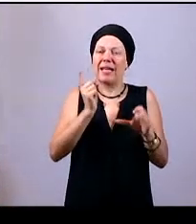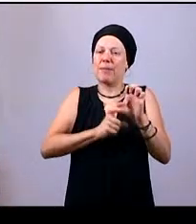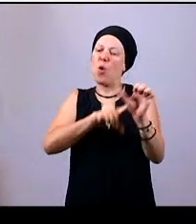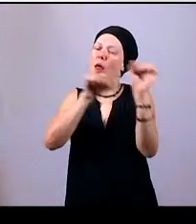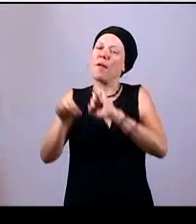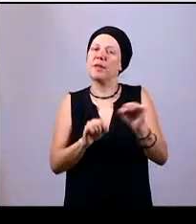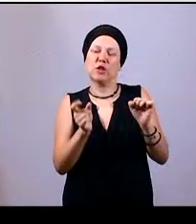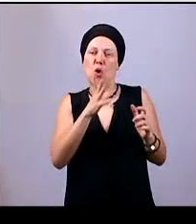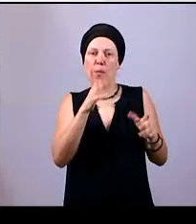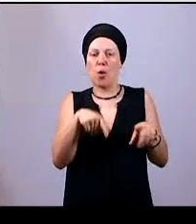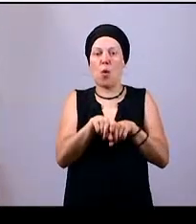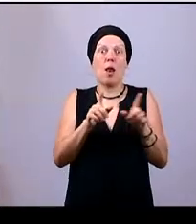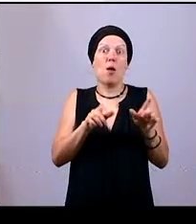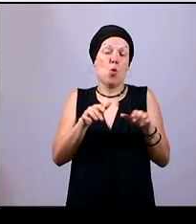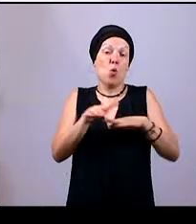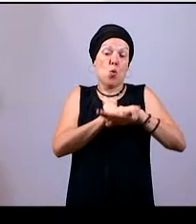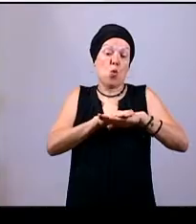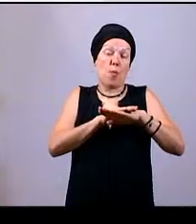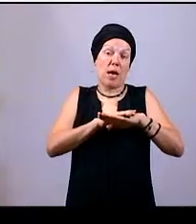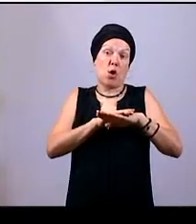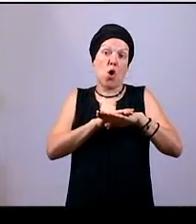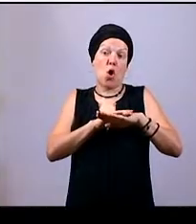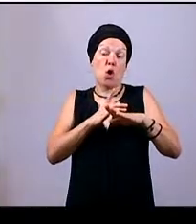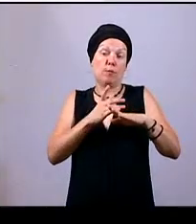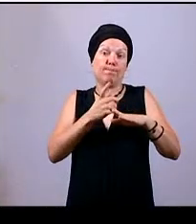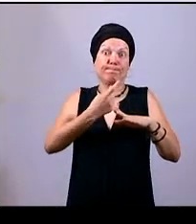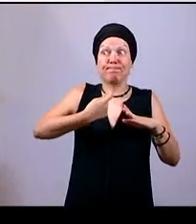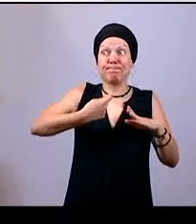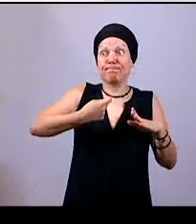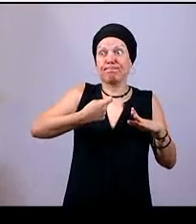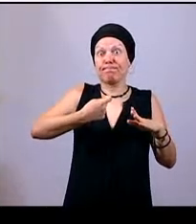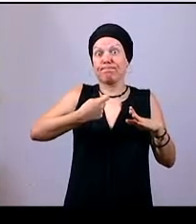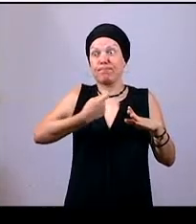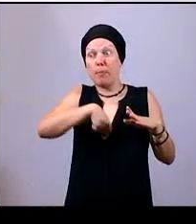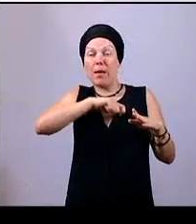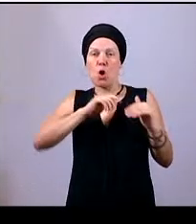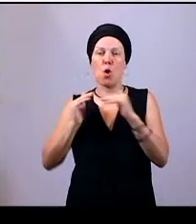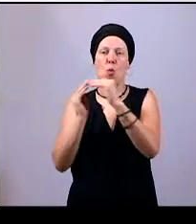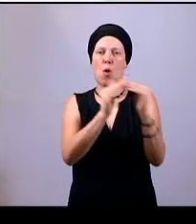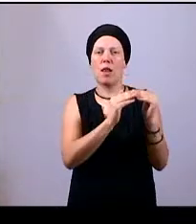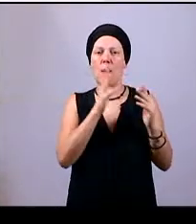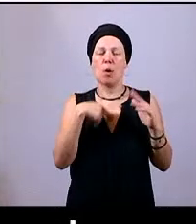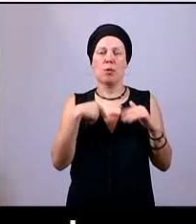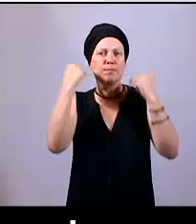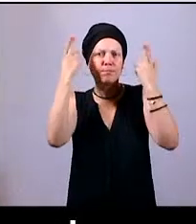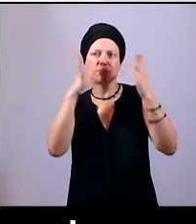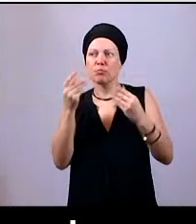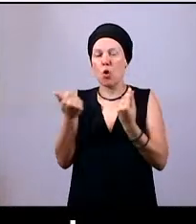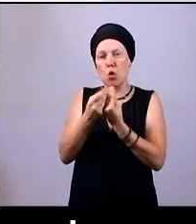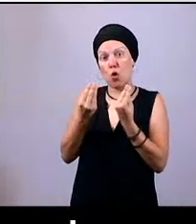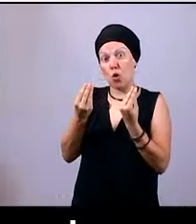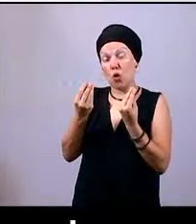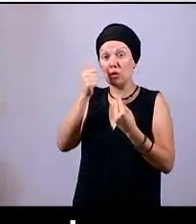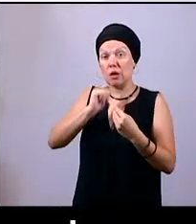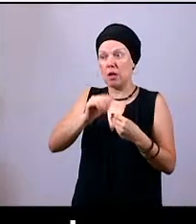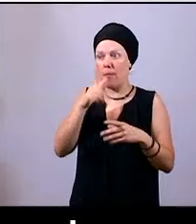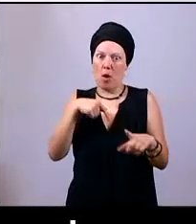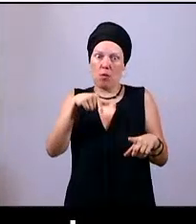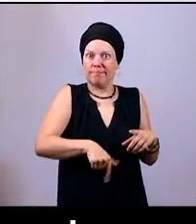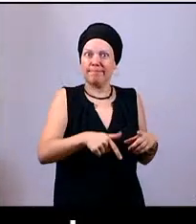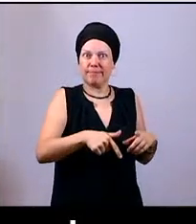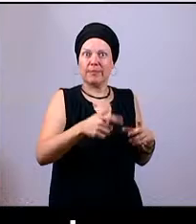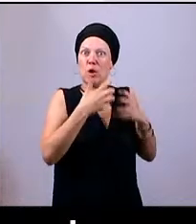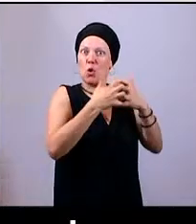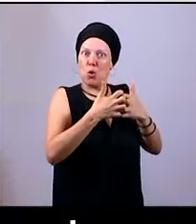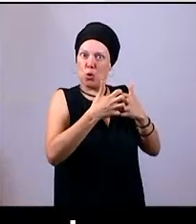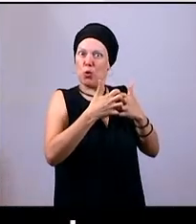gobierno que rompe la igualdad entre los españoles. No se revela contra Sánchez, pero sí contra una presidenta que lucha por